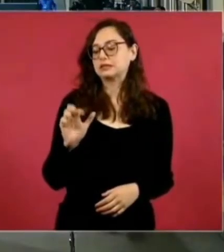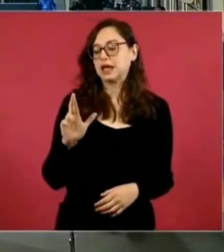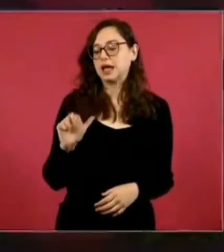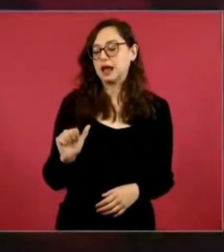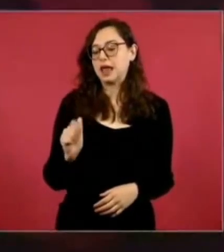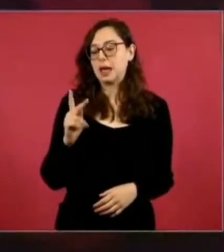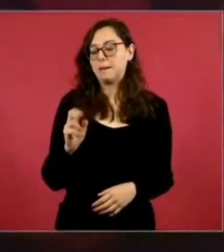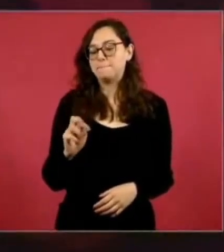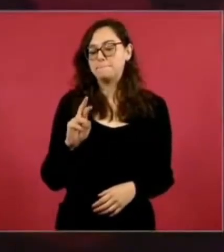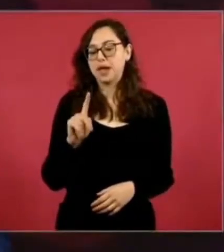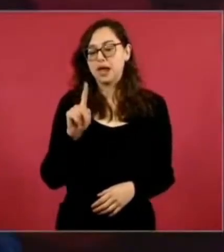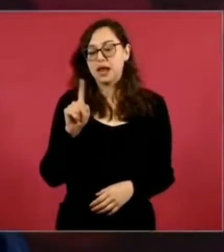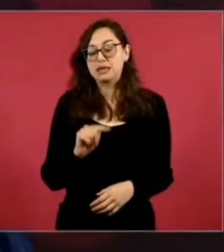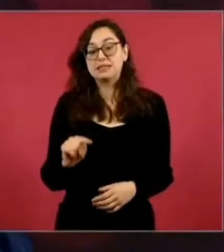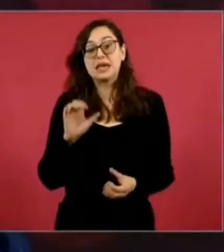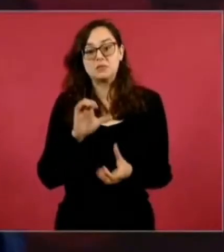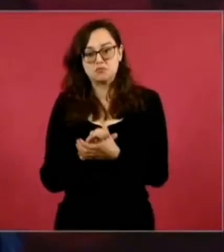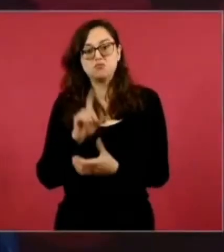de Madero,